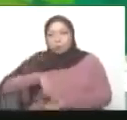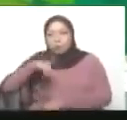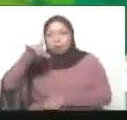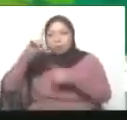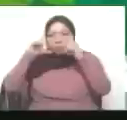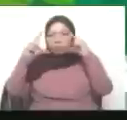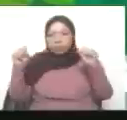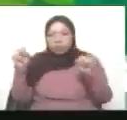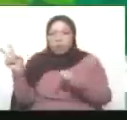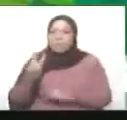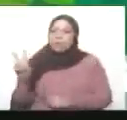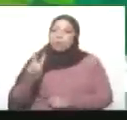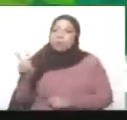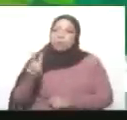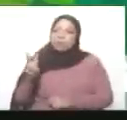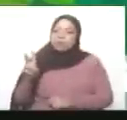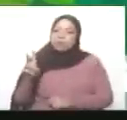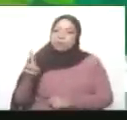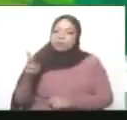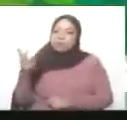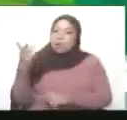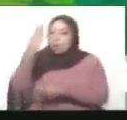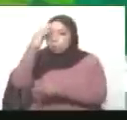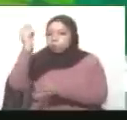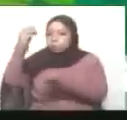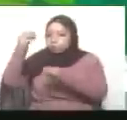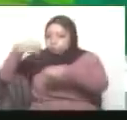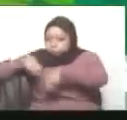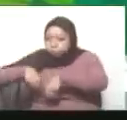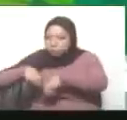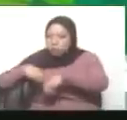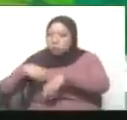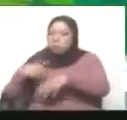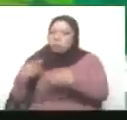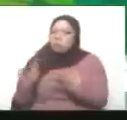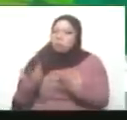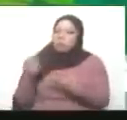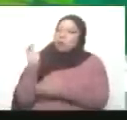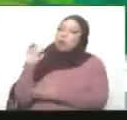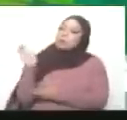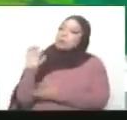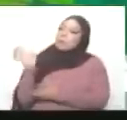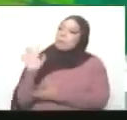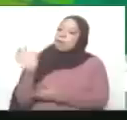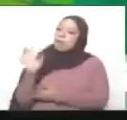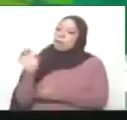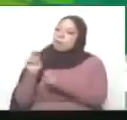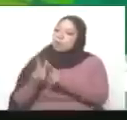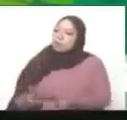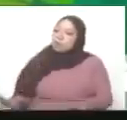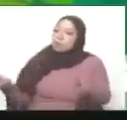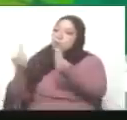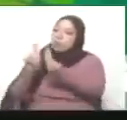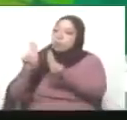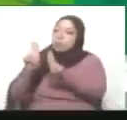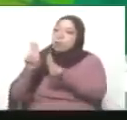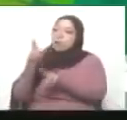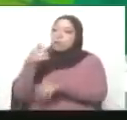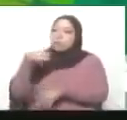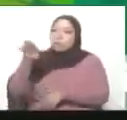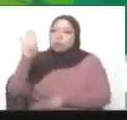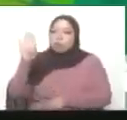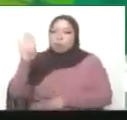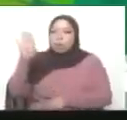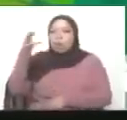que Venezuela para entonces logró un consenso para que en la asamblea general de Naciones Unidas se votara y se le diera la razón